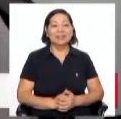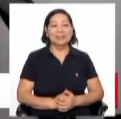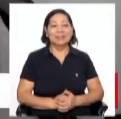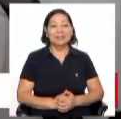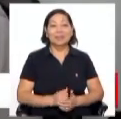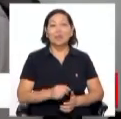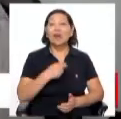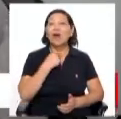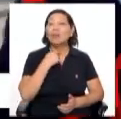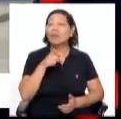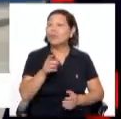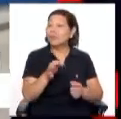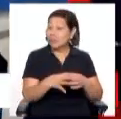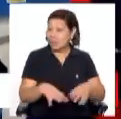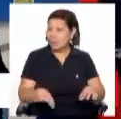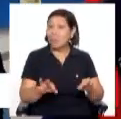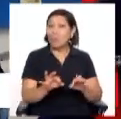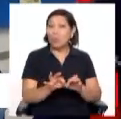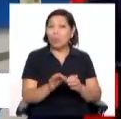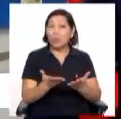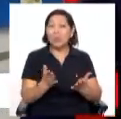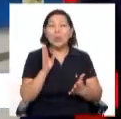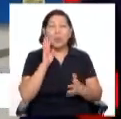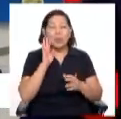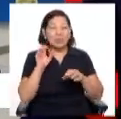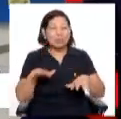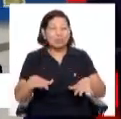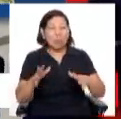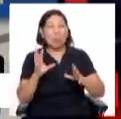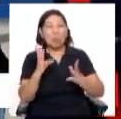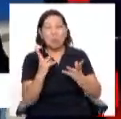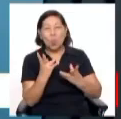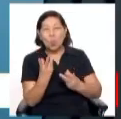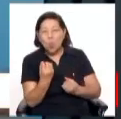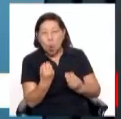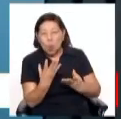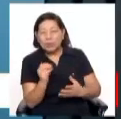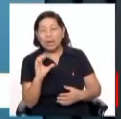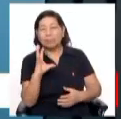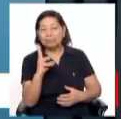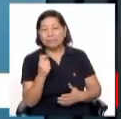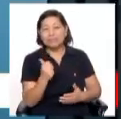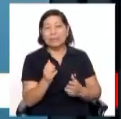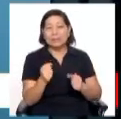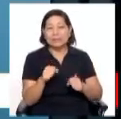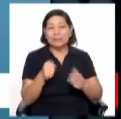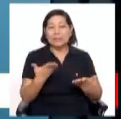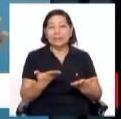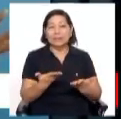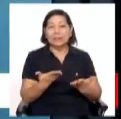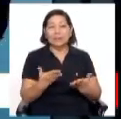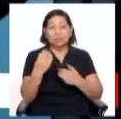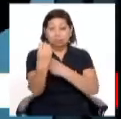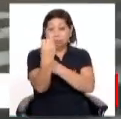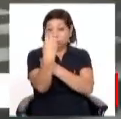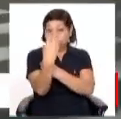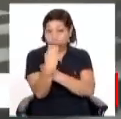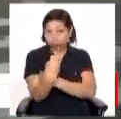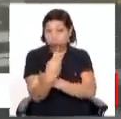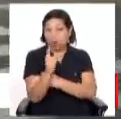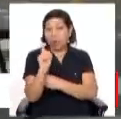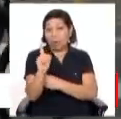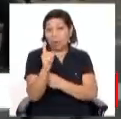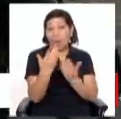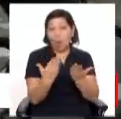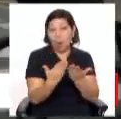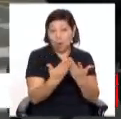La voz de los escolares sí es importante. Hay mucha basura, mucha delincuencia. Si quiere que haya un semáforo por cada